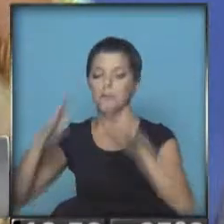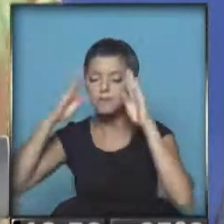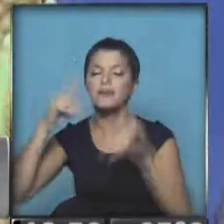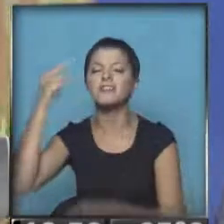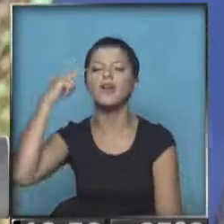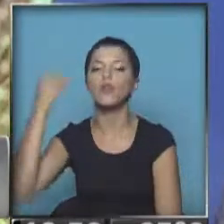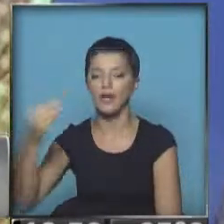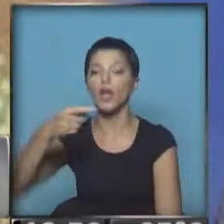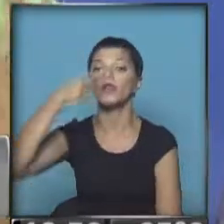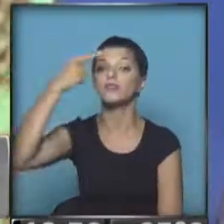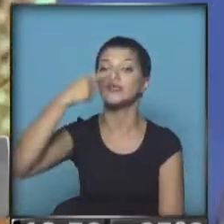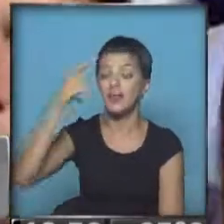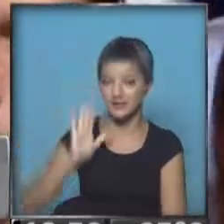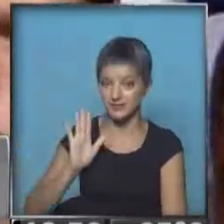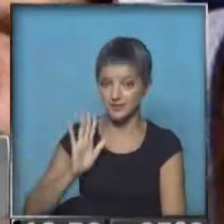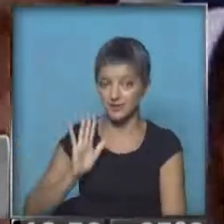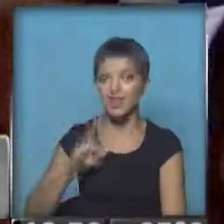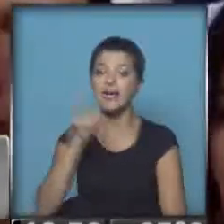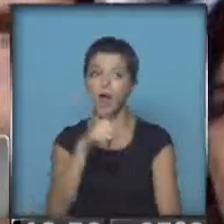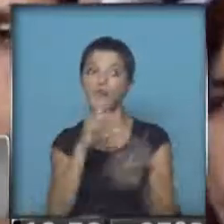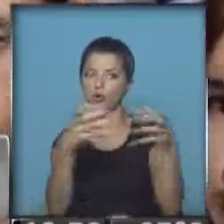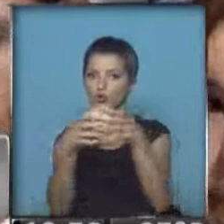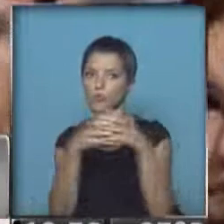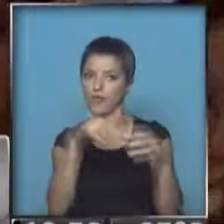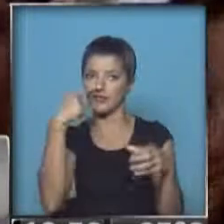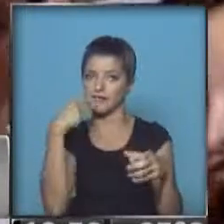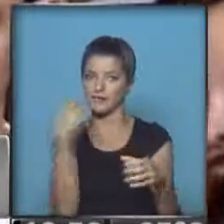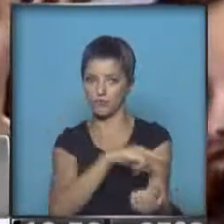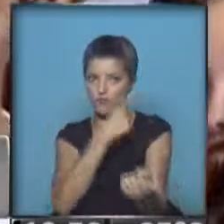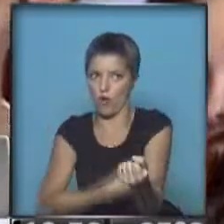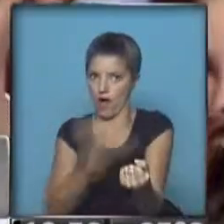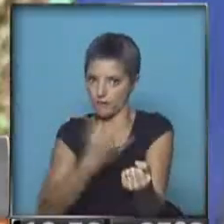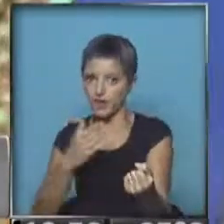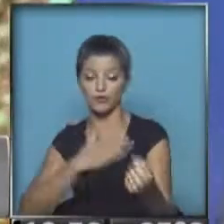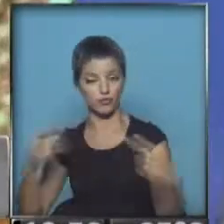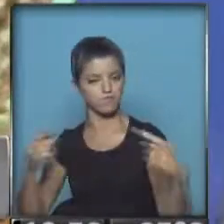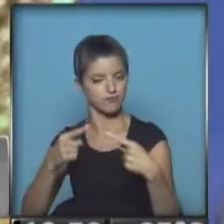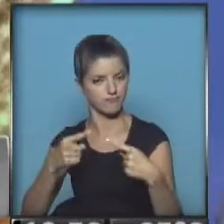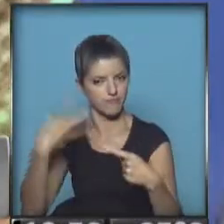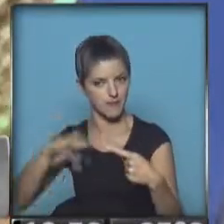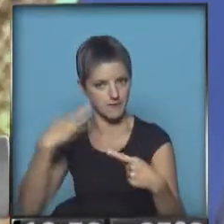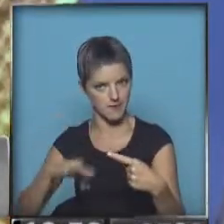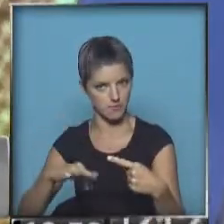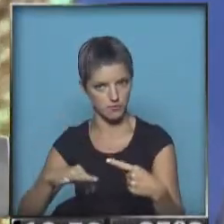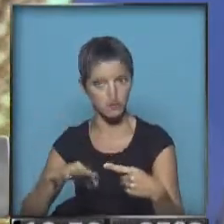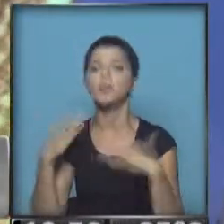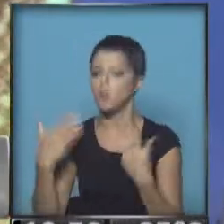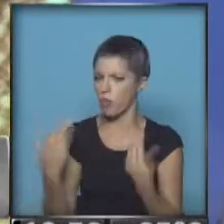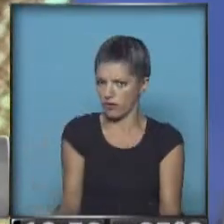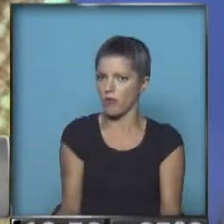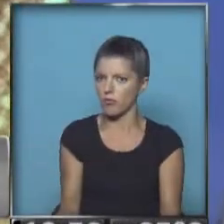eran intereses poderosos, que había que enfrentarlos y que había que construir mucha legitimidad y que se podía